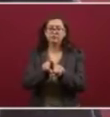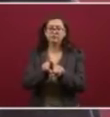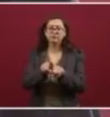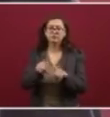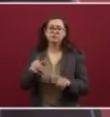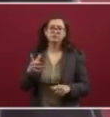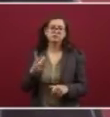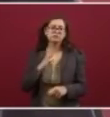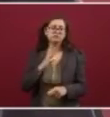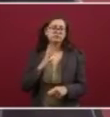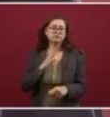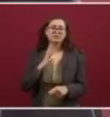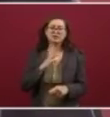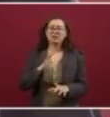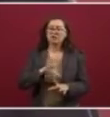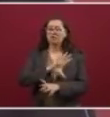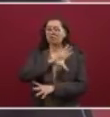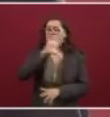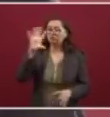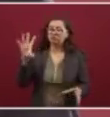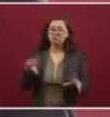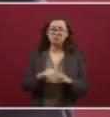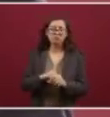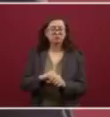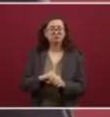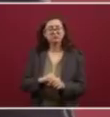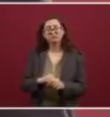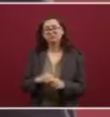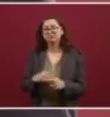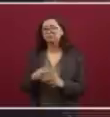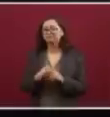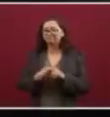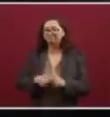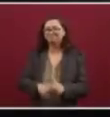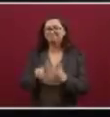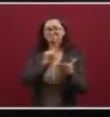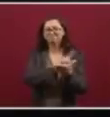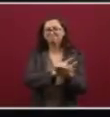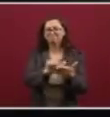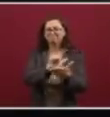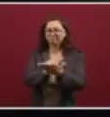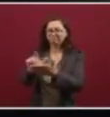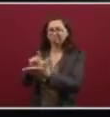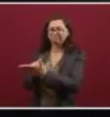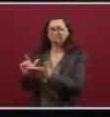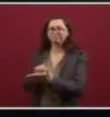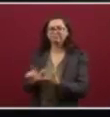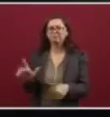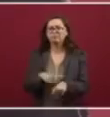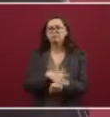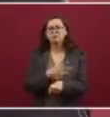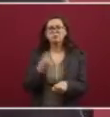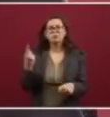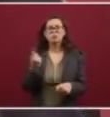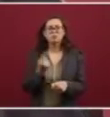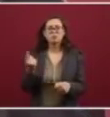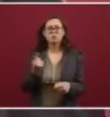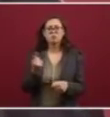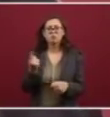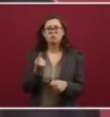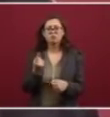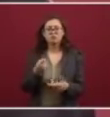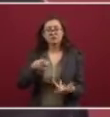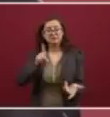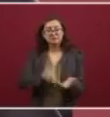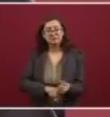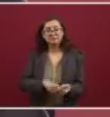Hay todo un proceso de limpia porque habían